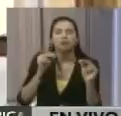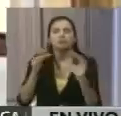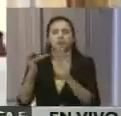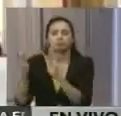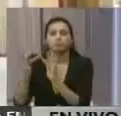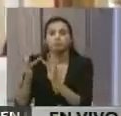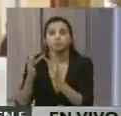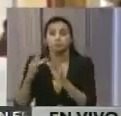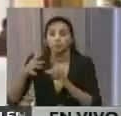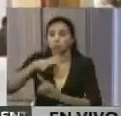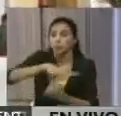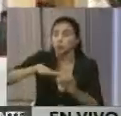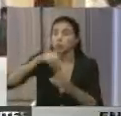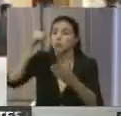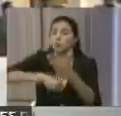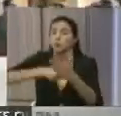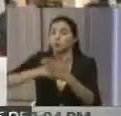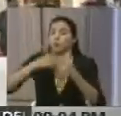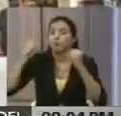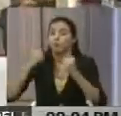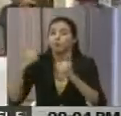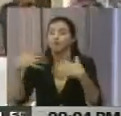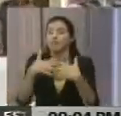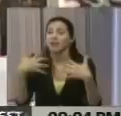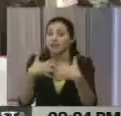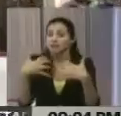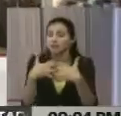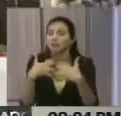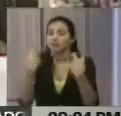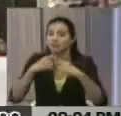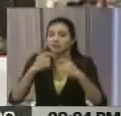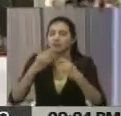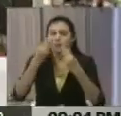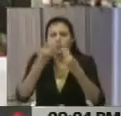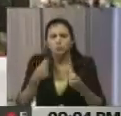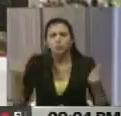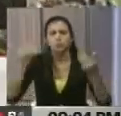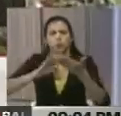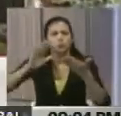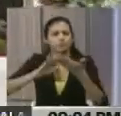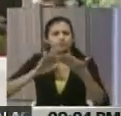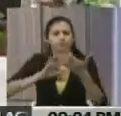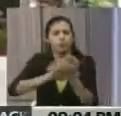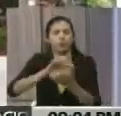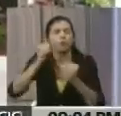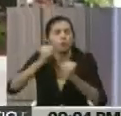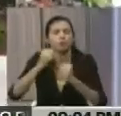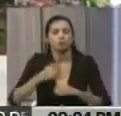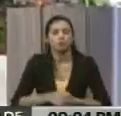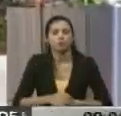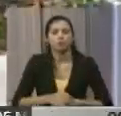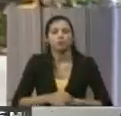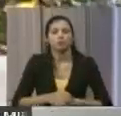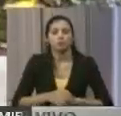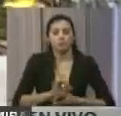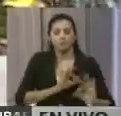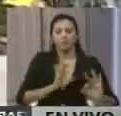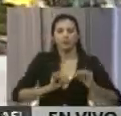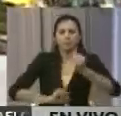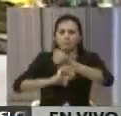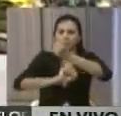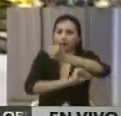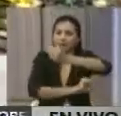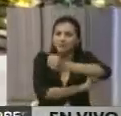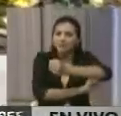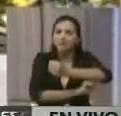una batalla muy dura que está dando la revolución bolivariana para superar las dificultades coyunturales que tenemos y crear las bases para el nuevo modelo social